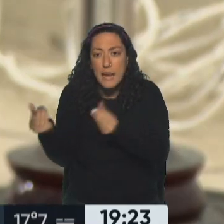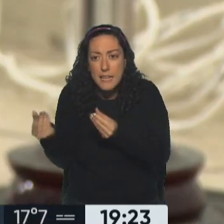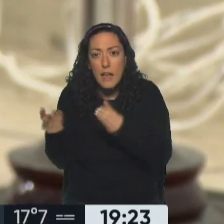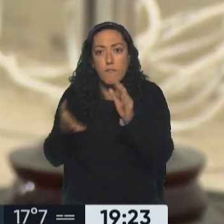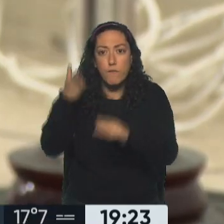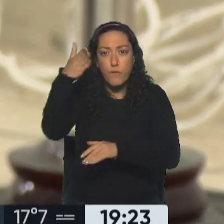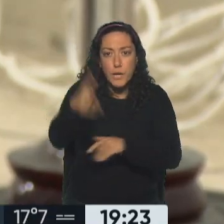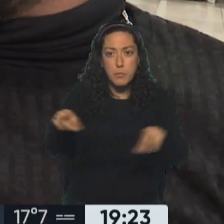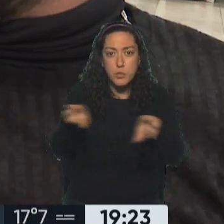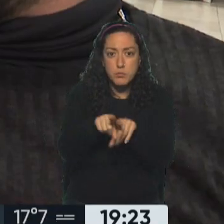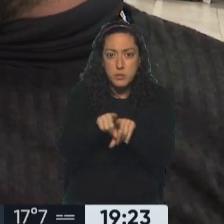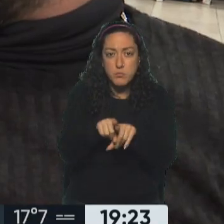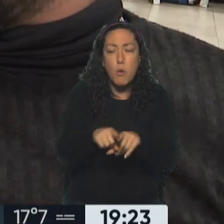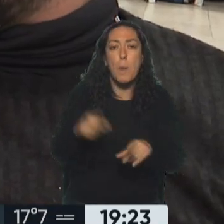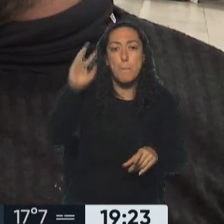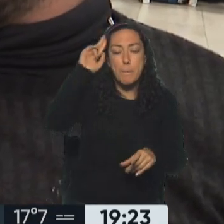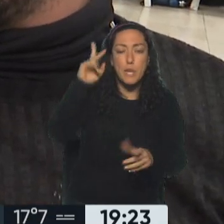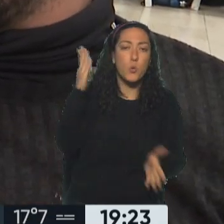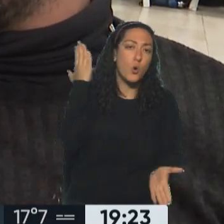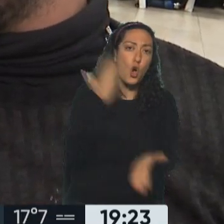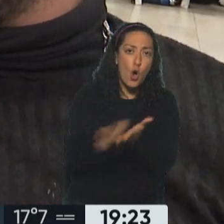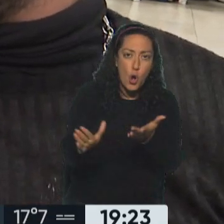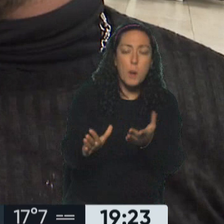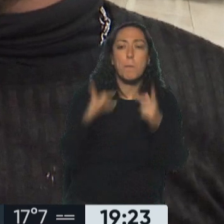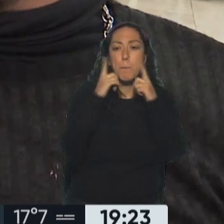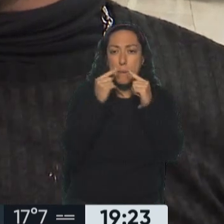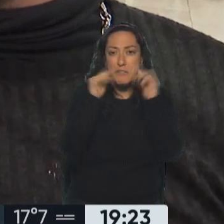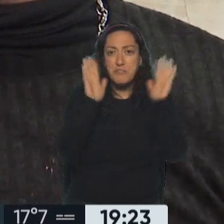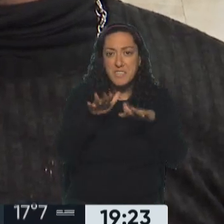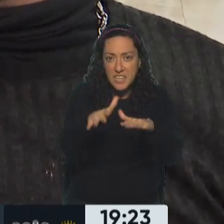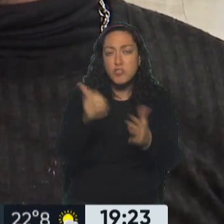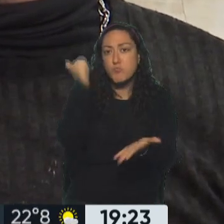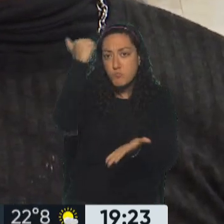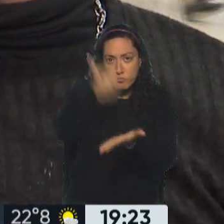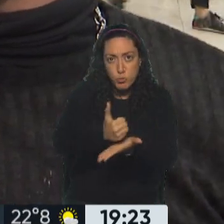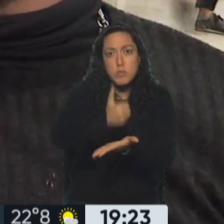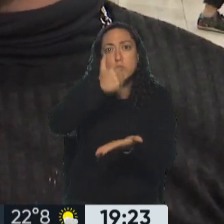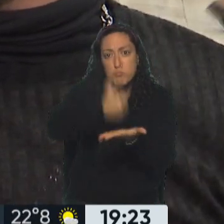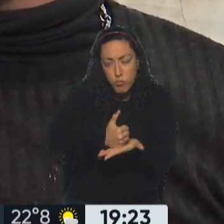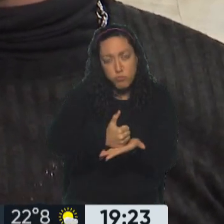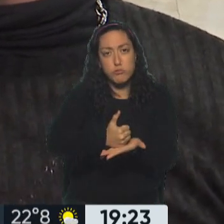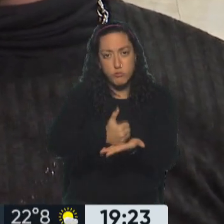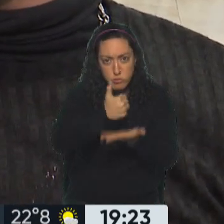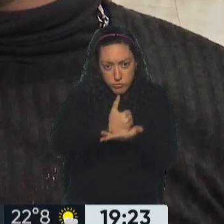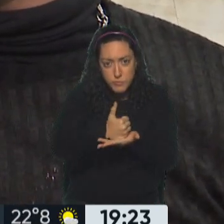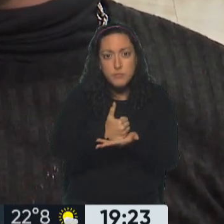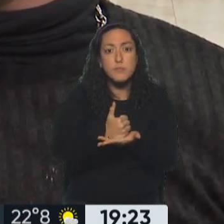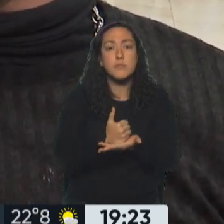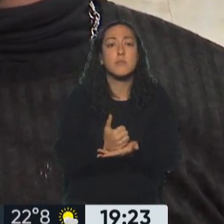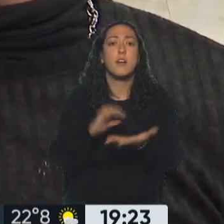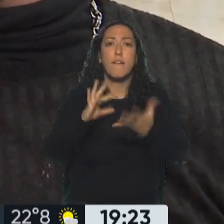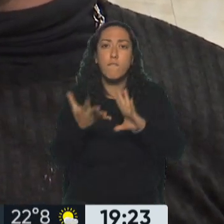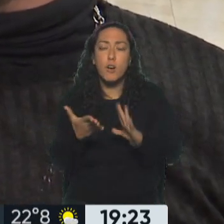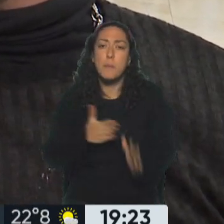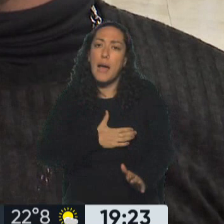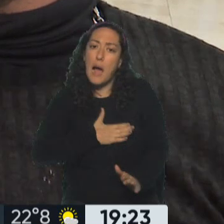cuando fue el golpe en Perú y estuvimos en las manifestaciones y con amor se